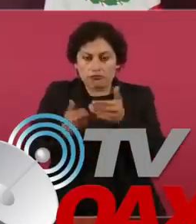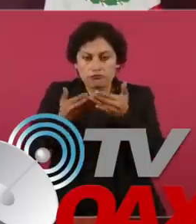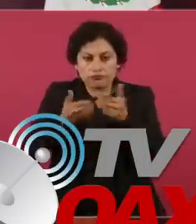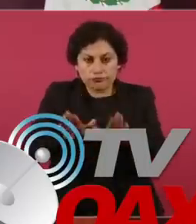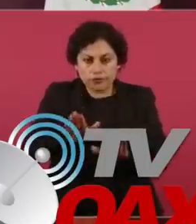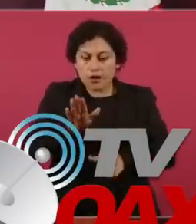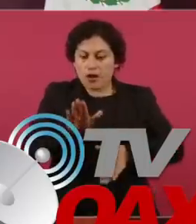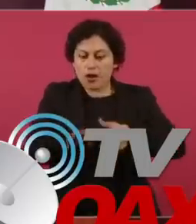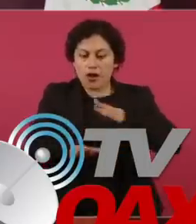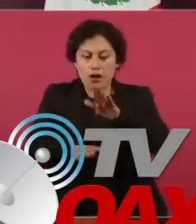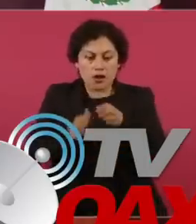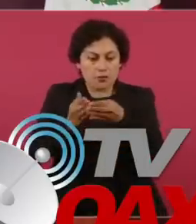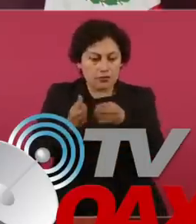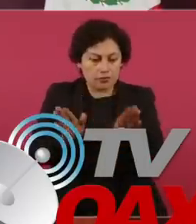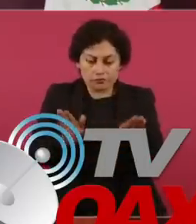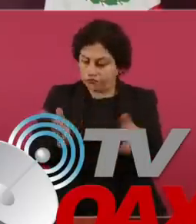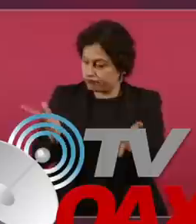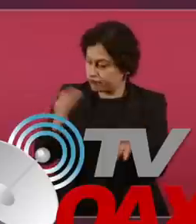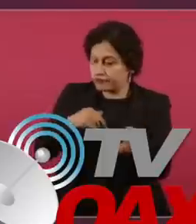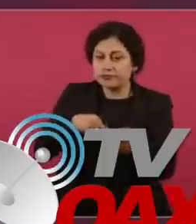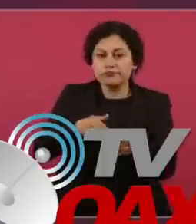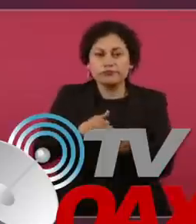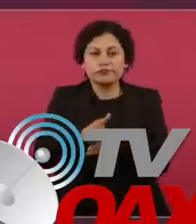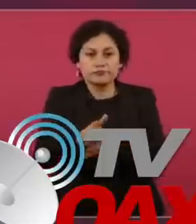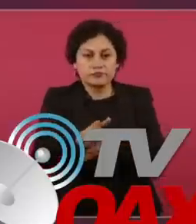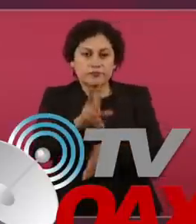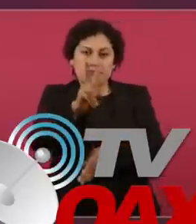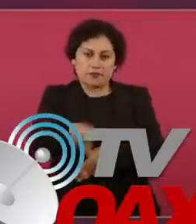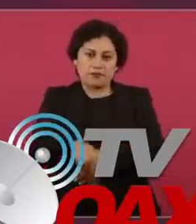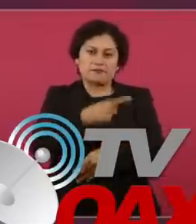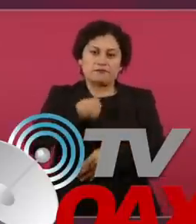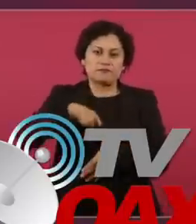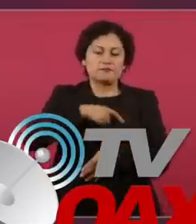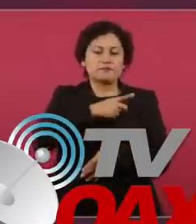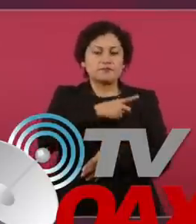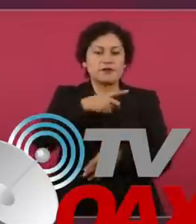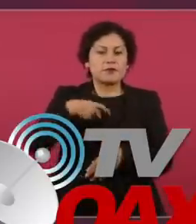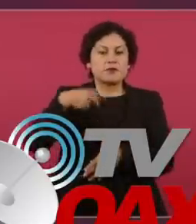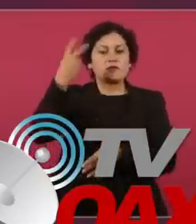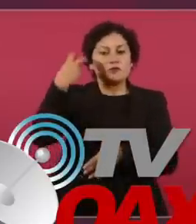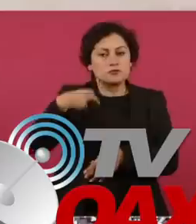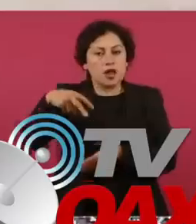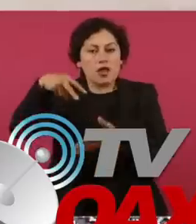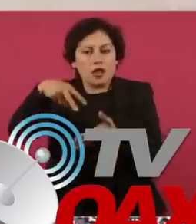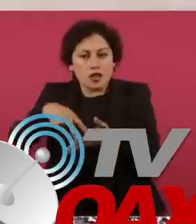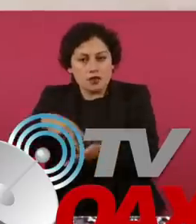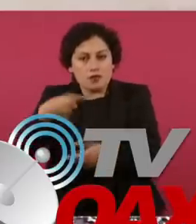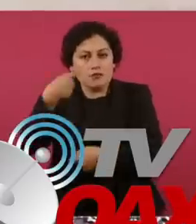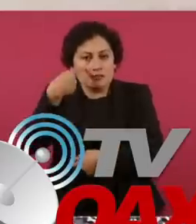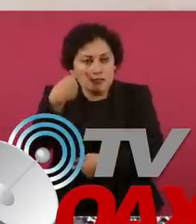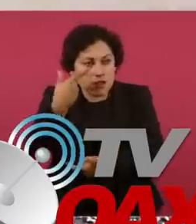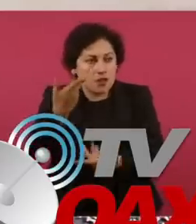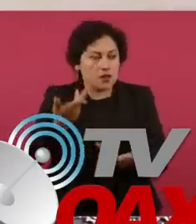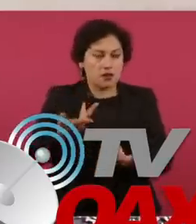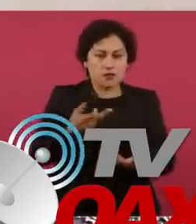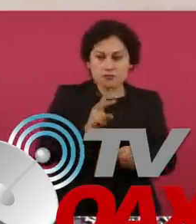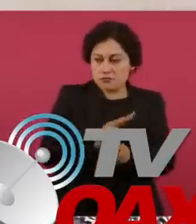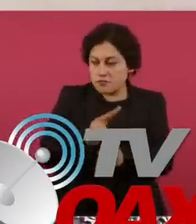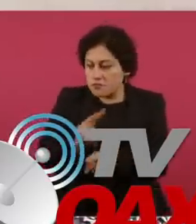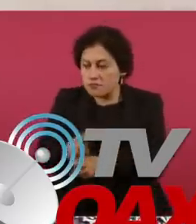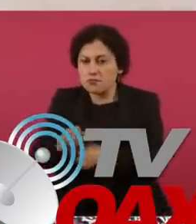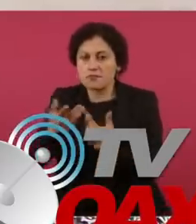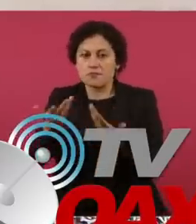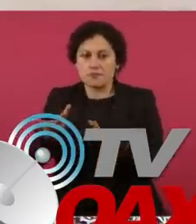probando, supervisando. No es lo mismo, decía yo en un